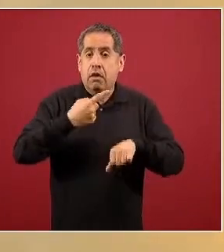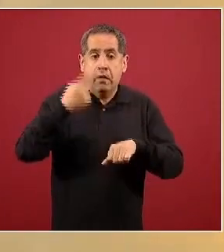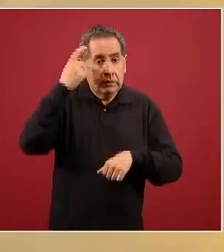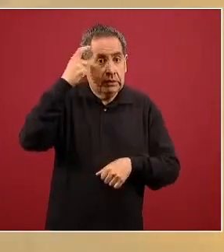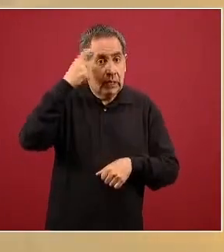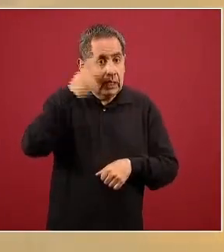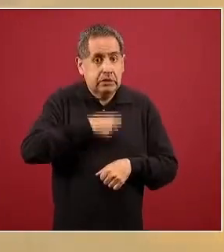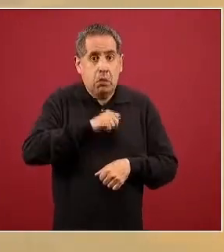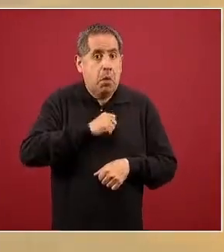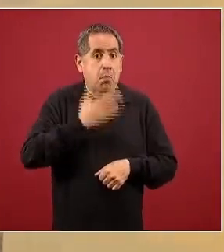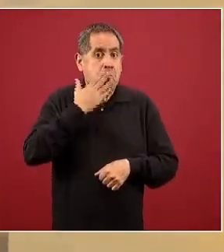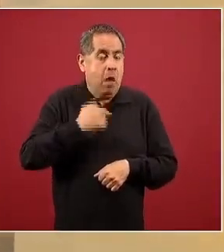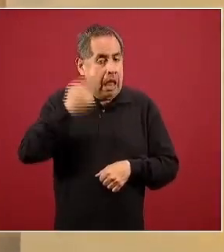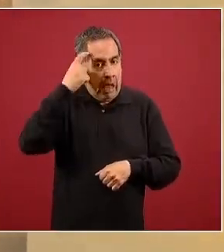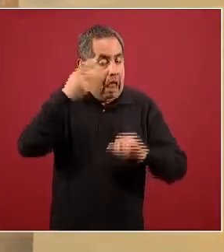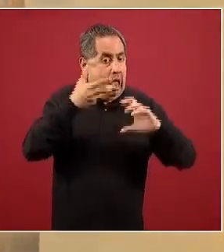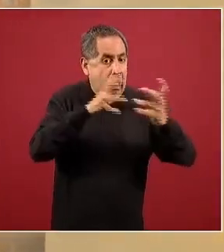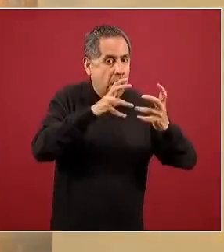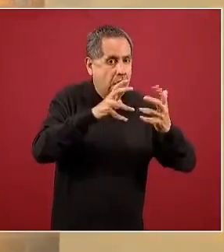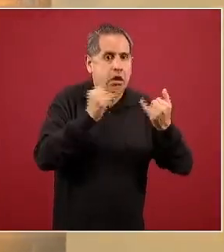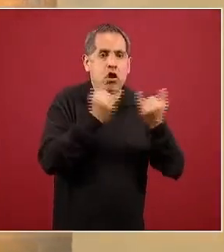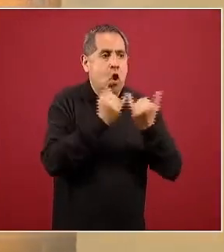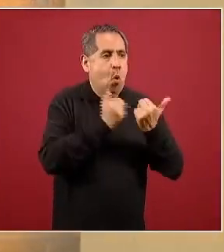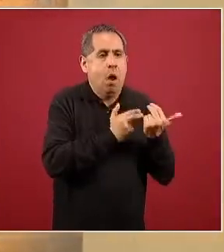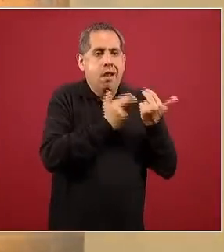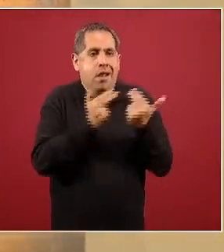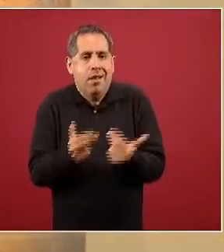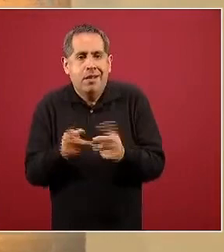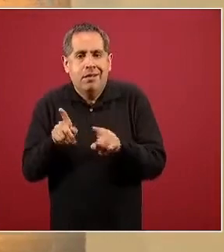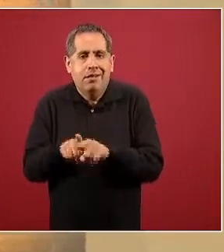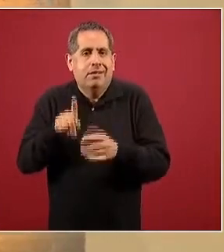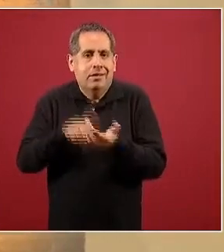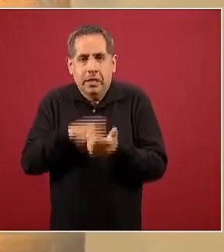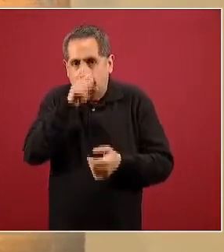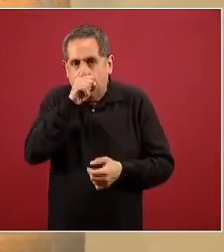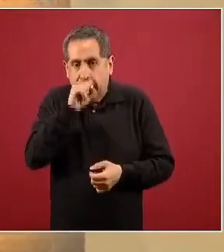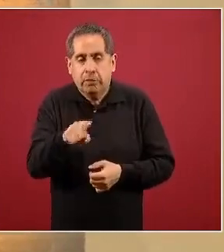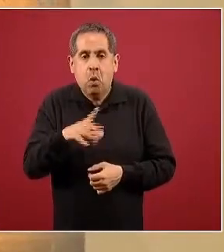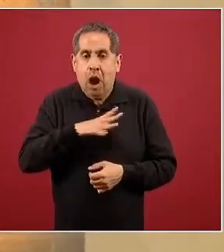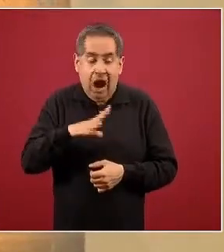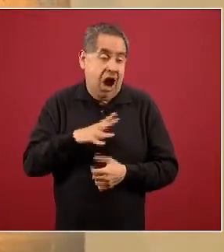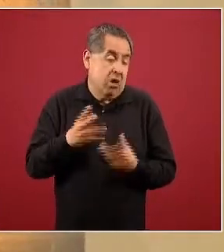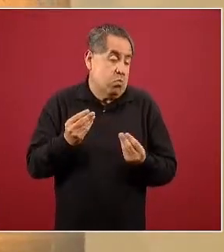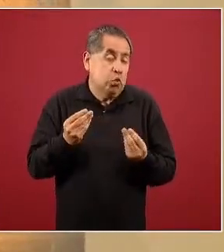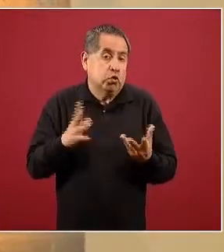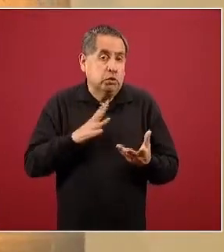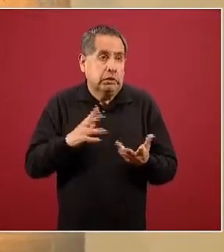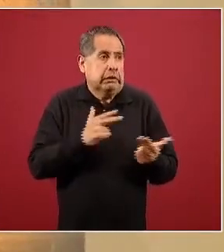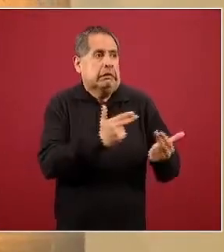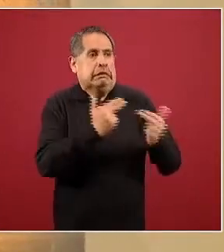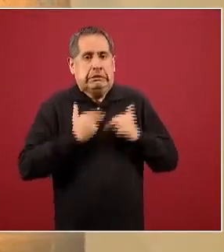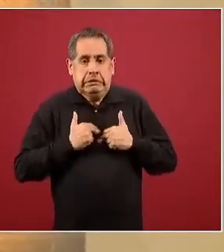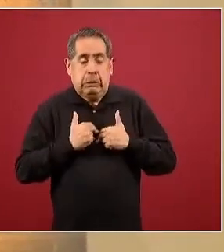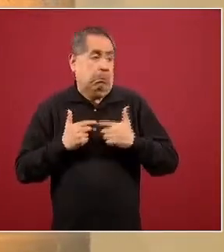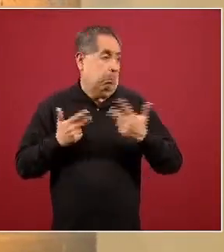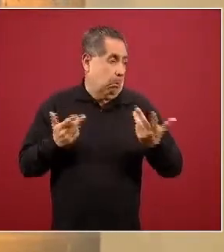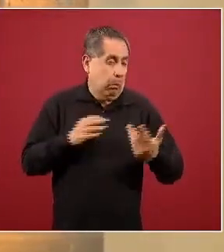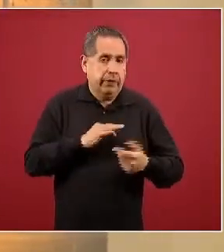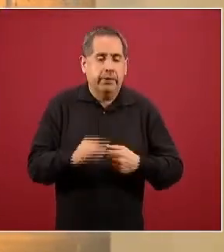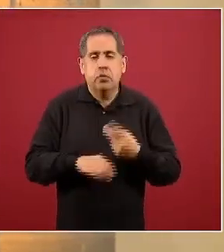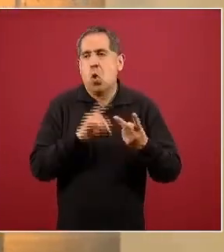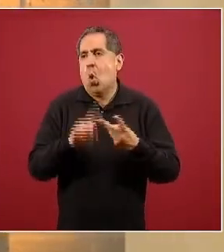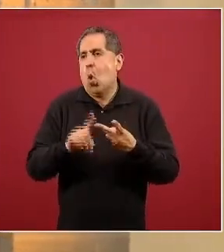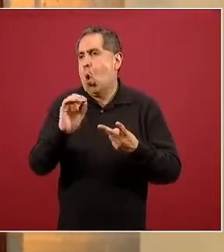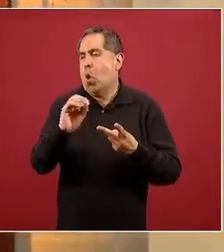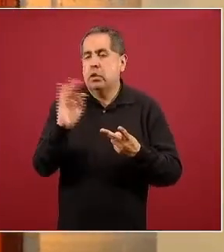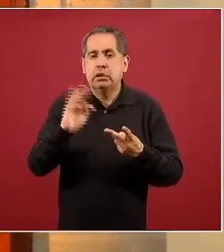Por supuesto, es un factor que, como en muchas enfermedades, cobra una gran importancia. También podemos